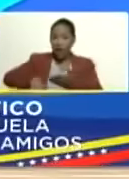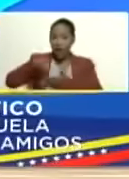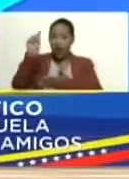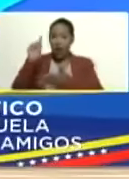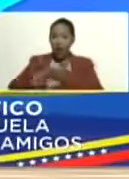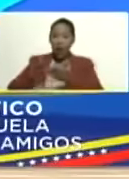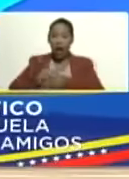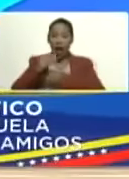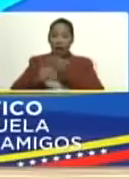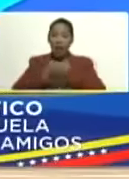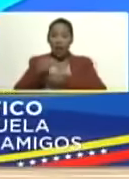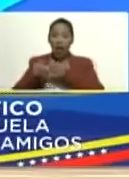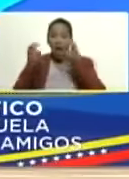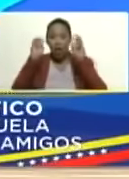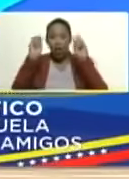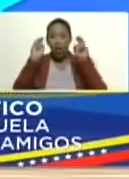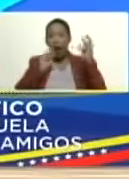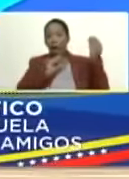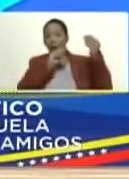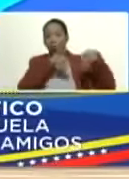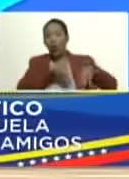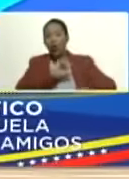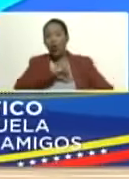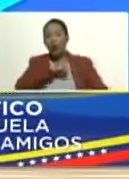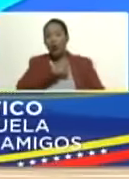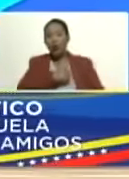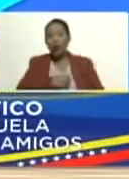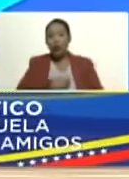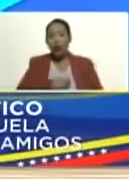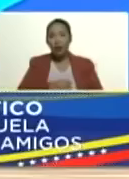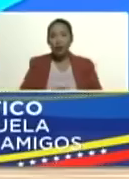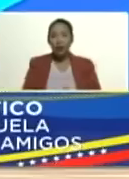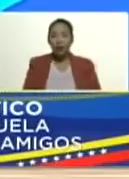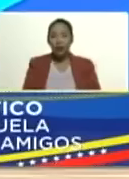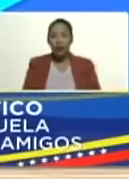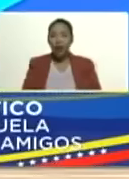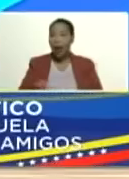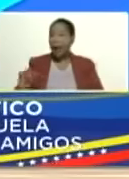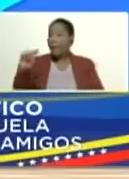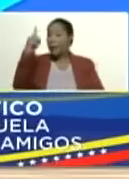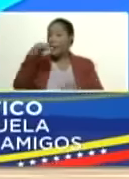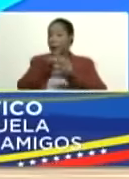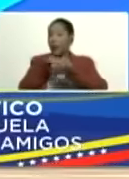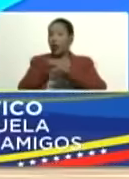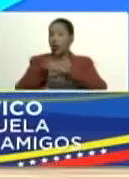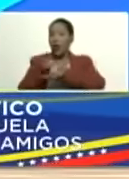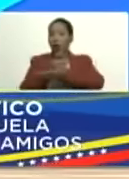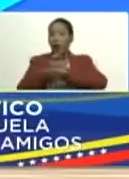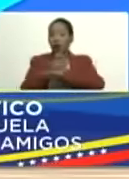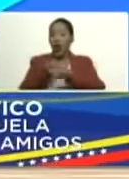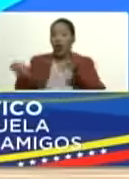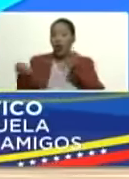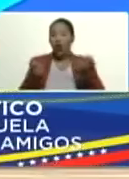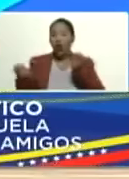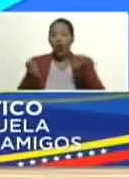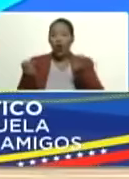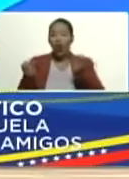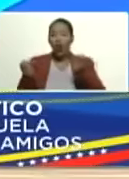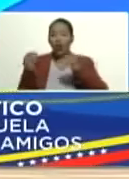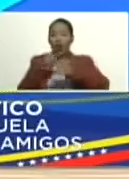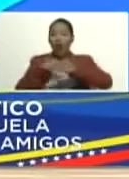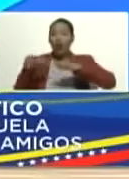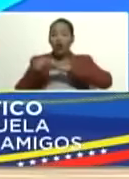acoger los términos del Acuerdo de Ginebra el entonces primer ministro del gobierno colonial de la Guyana